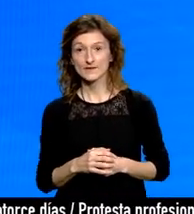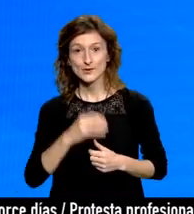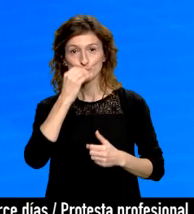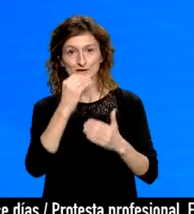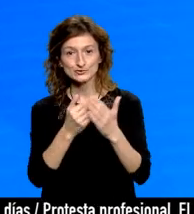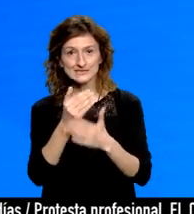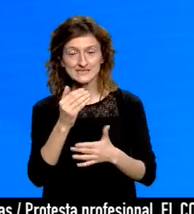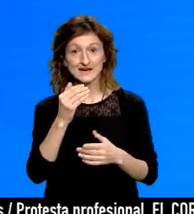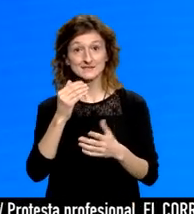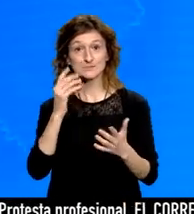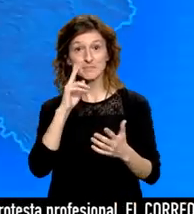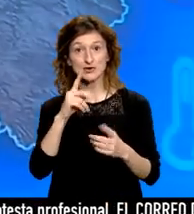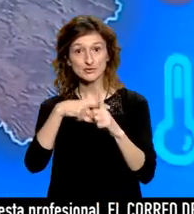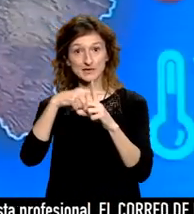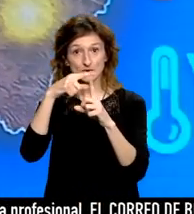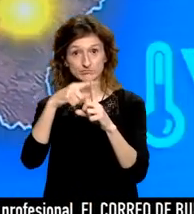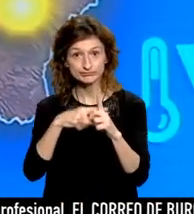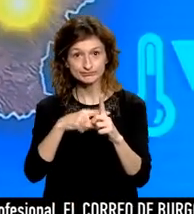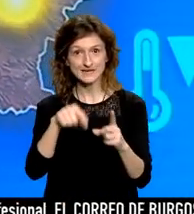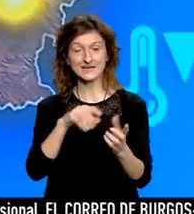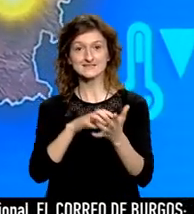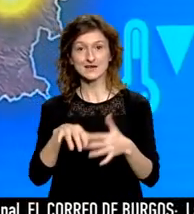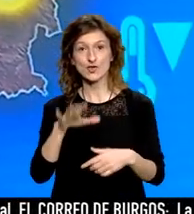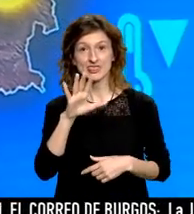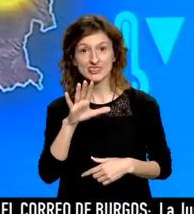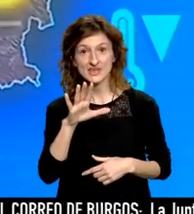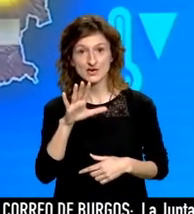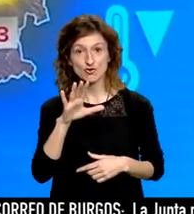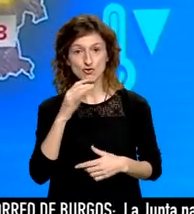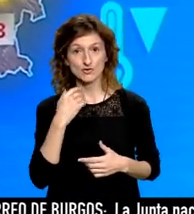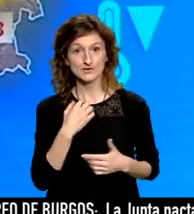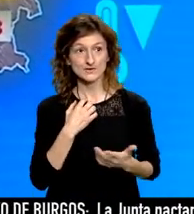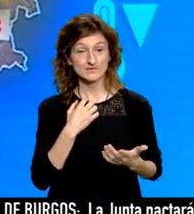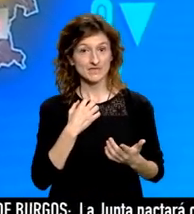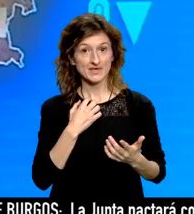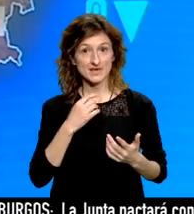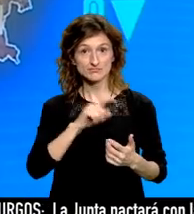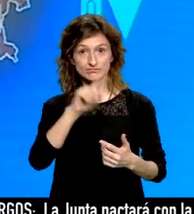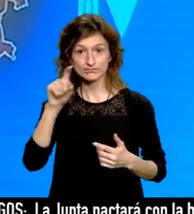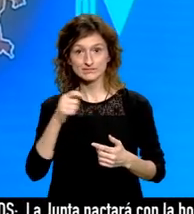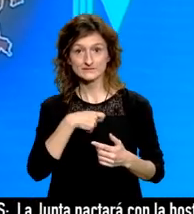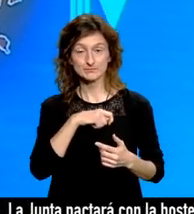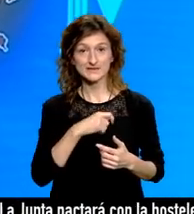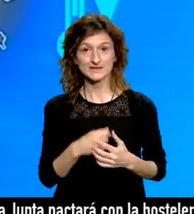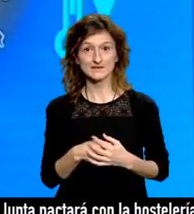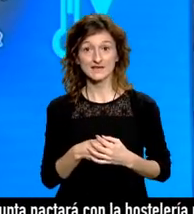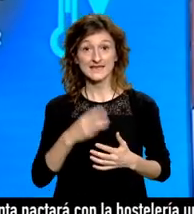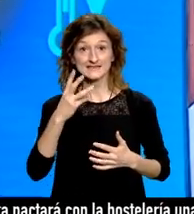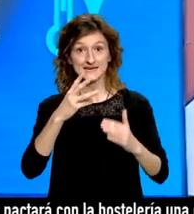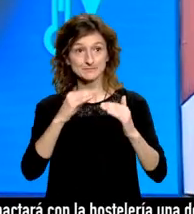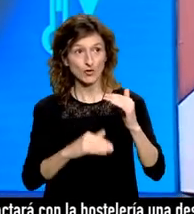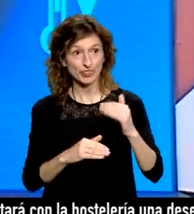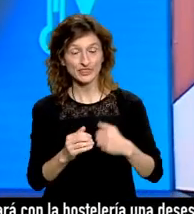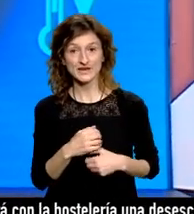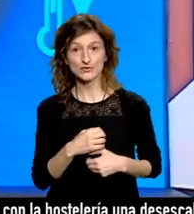Muy buenos días, siguen bajando los termómetros. Hoy en Castilla y León hemos tenido 5 de las 10 temperaturas más bajas de toda España. Hasta los 3 grados bajo cero